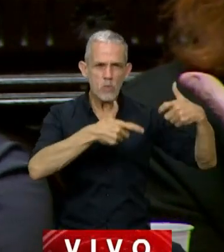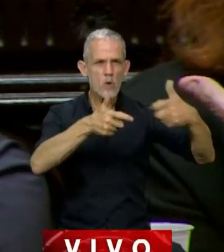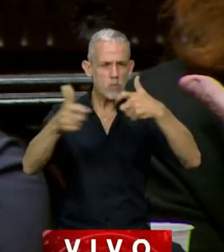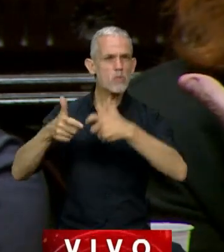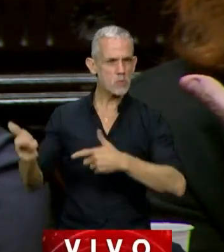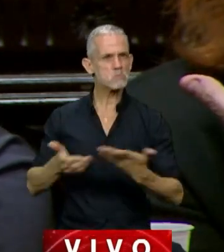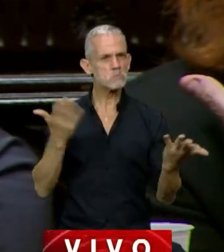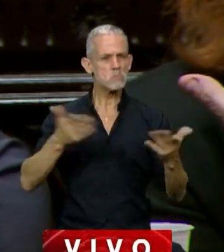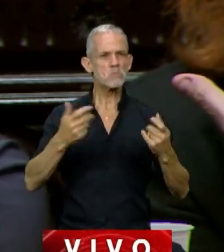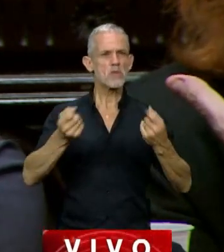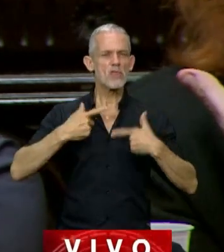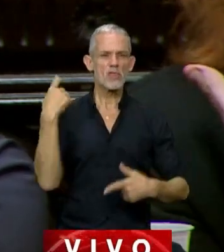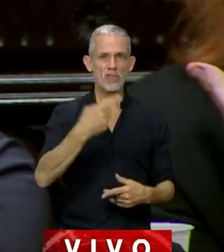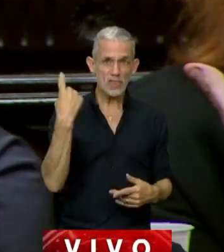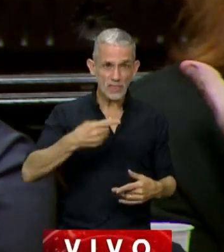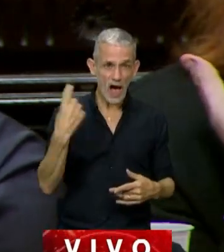nuestra provincia que va a permitir